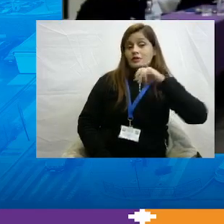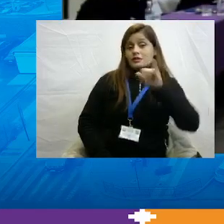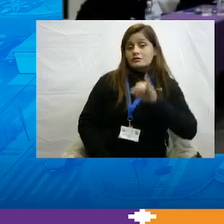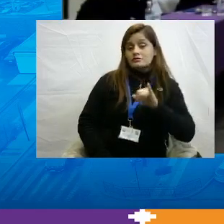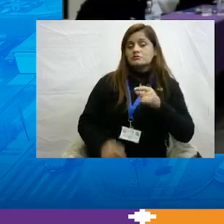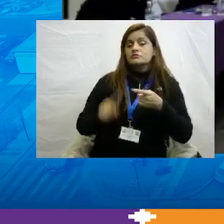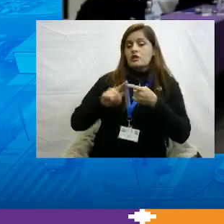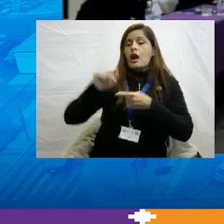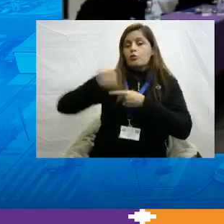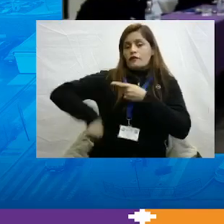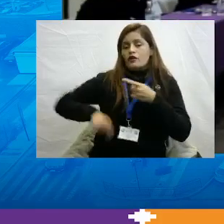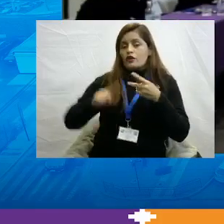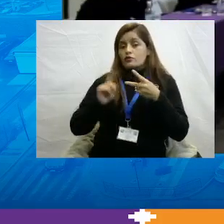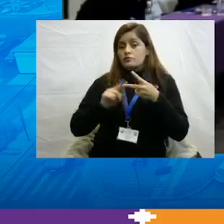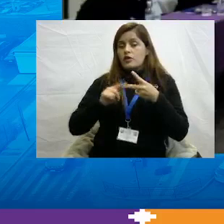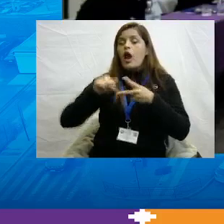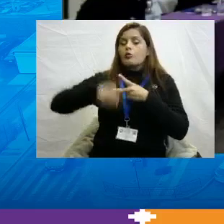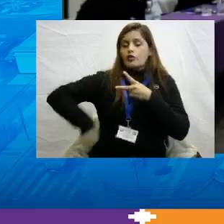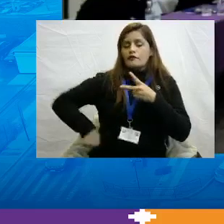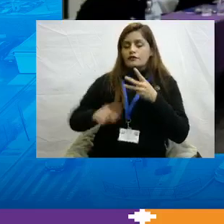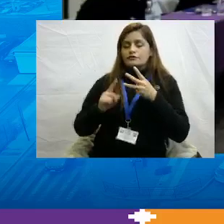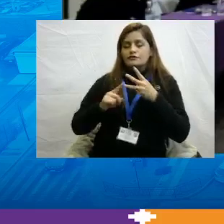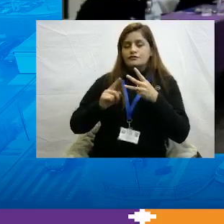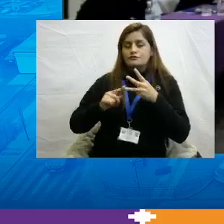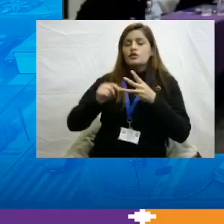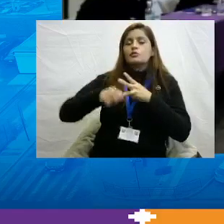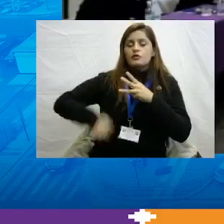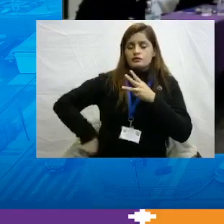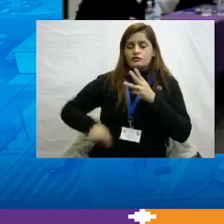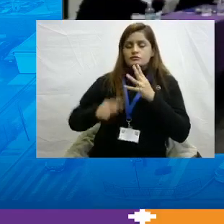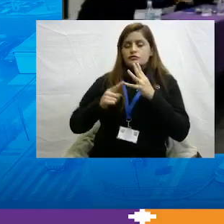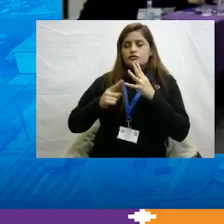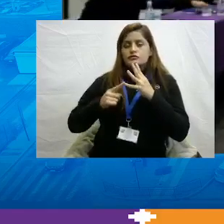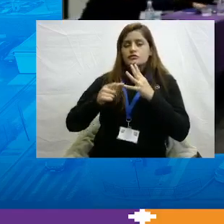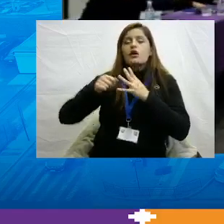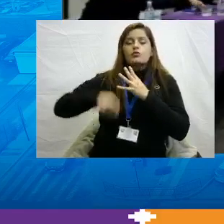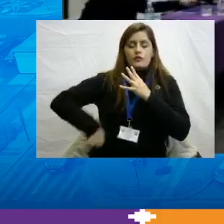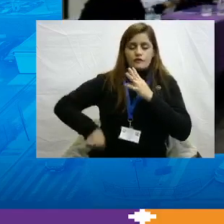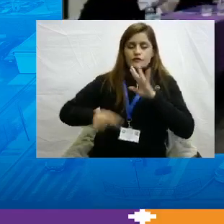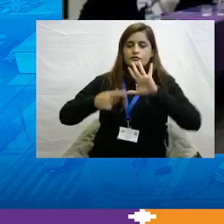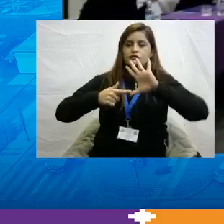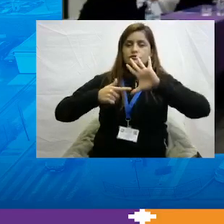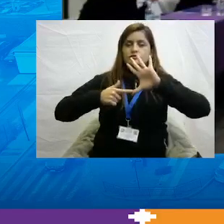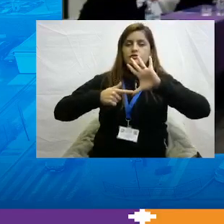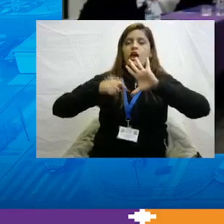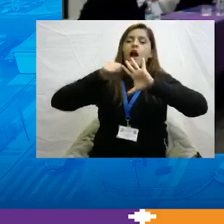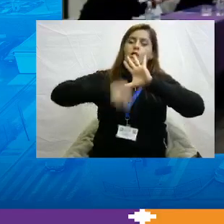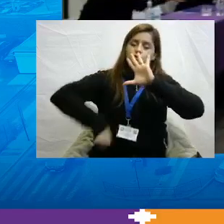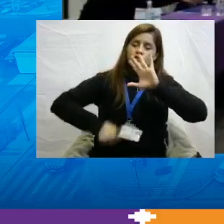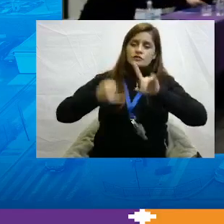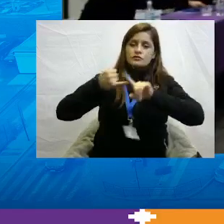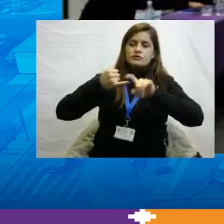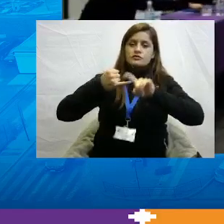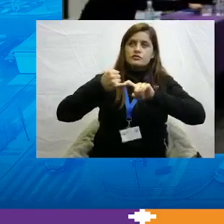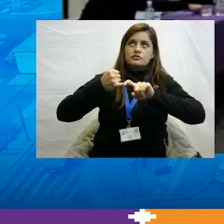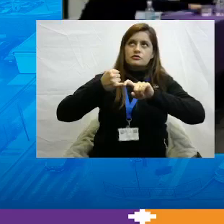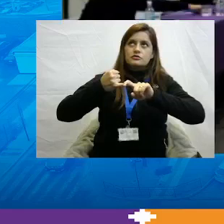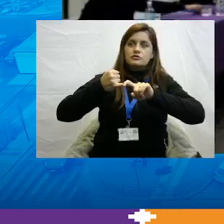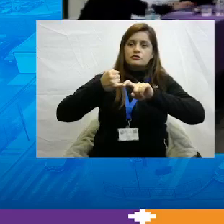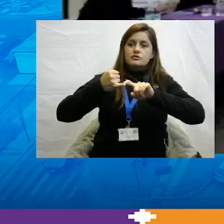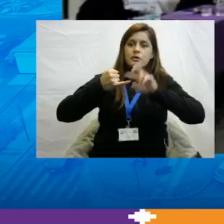Apruebo. Señor Domínguez. Apruebo. Señor Alarcón. Apruebo. Señor Enríquez. Apruebo. Señor Cavión. Apruebo. Señor Pérez.